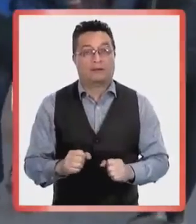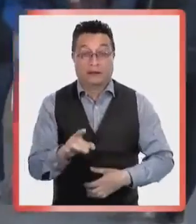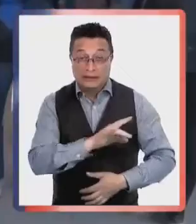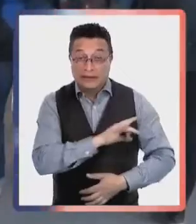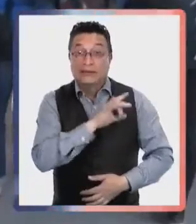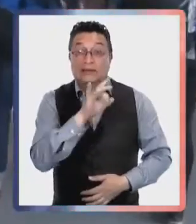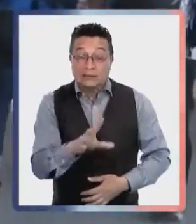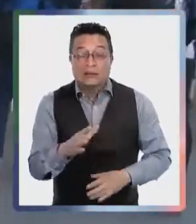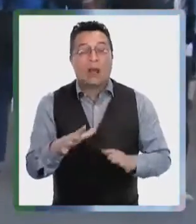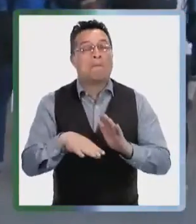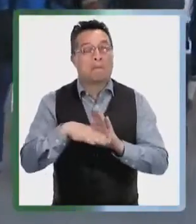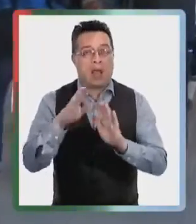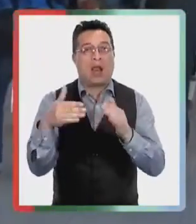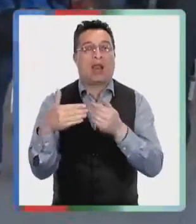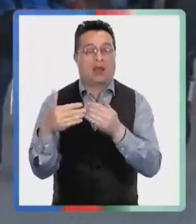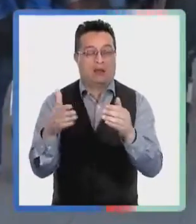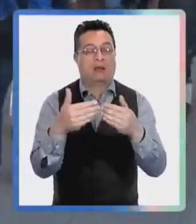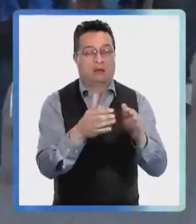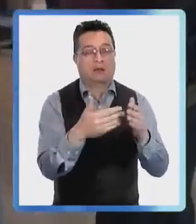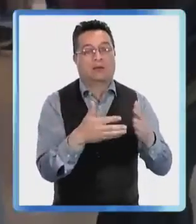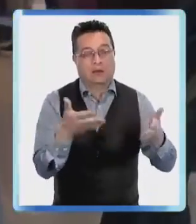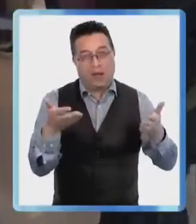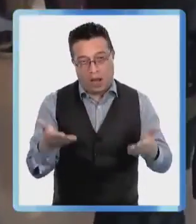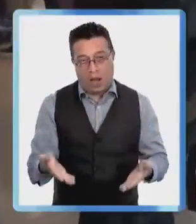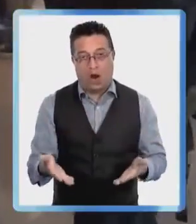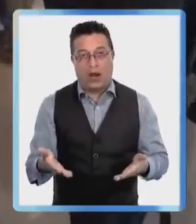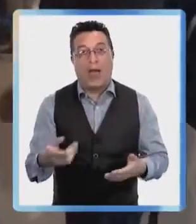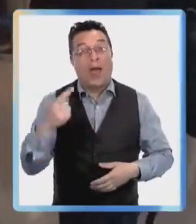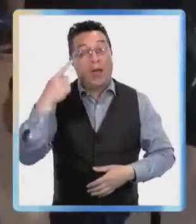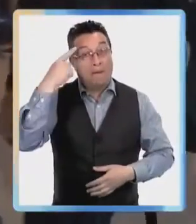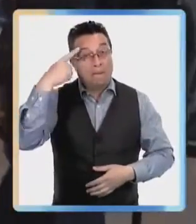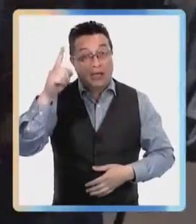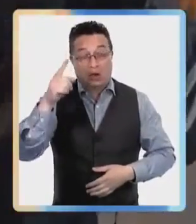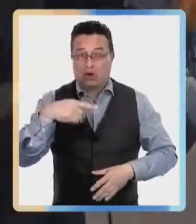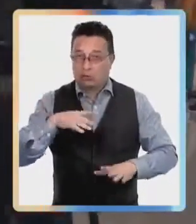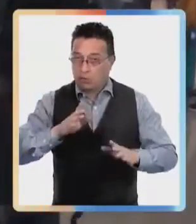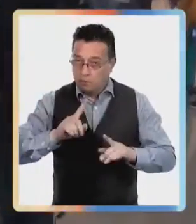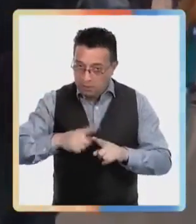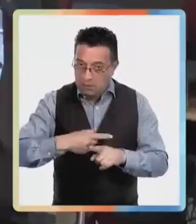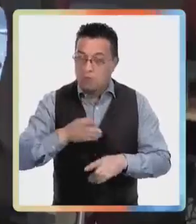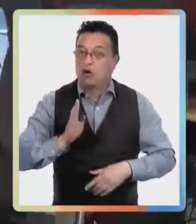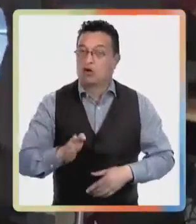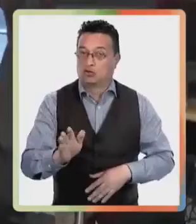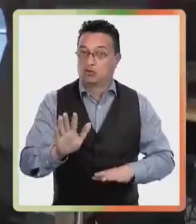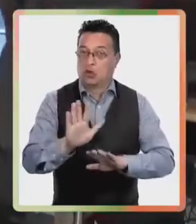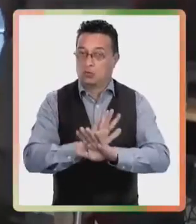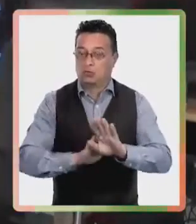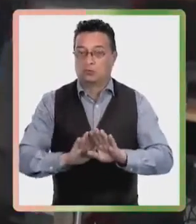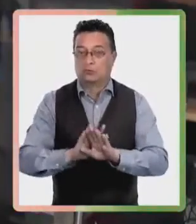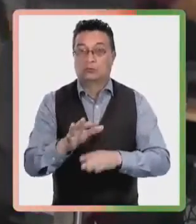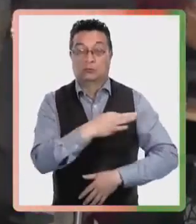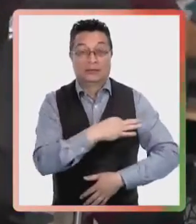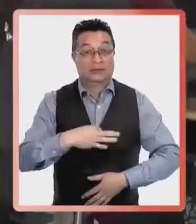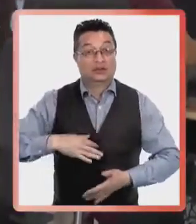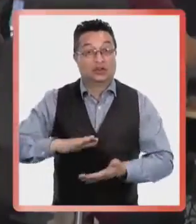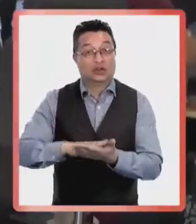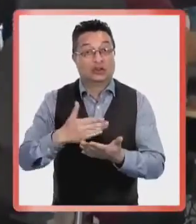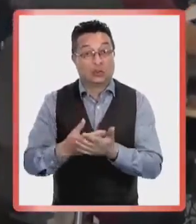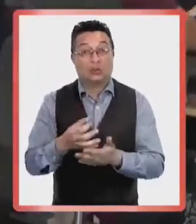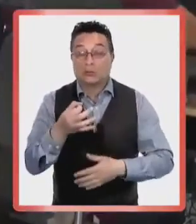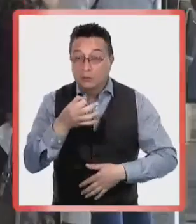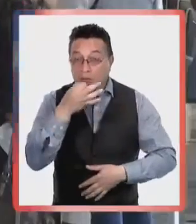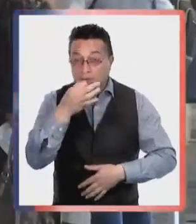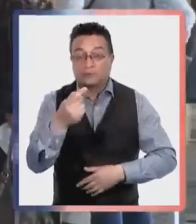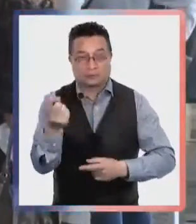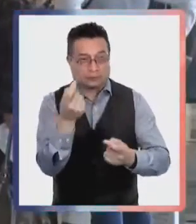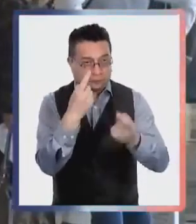Chile habrá mayor libertad en esta crisis sanitaria, pero no se bajará la guardia. El Ministerio de Salud seguirá